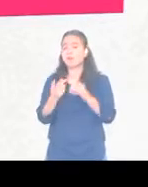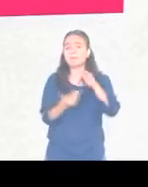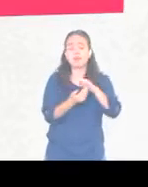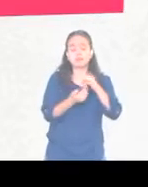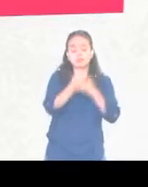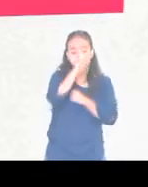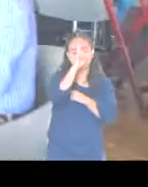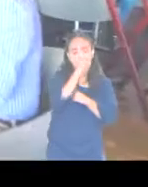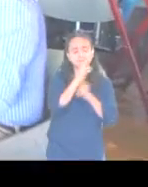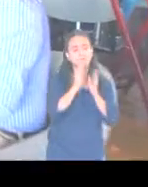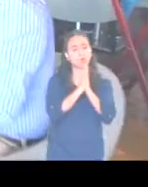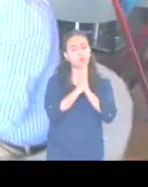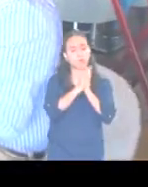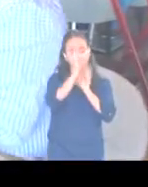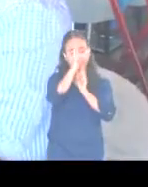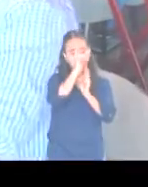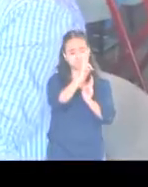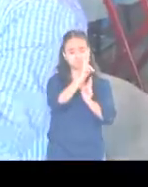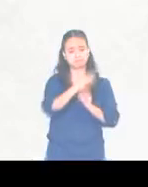favor, respeta.